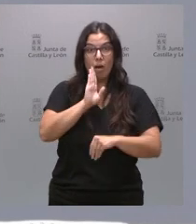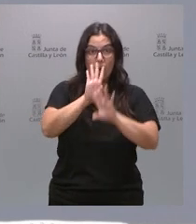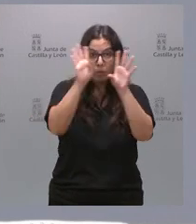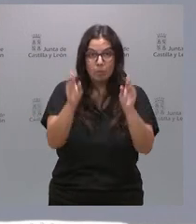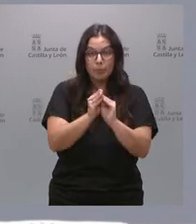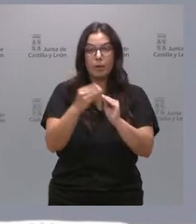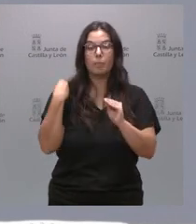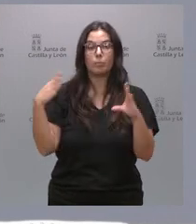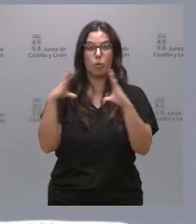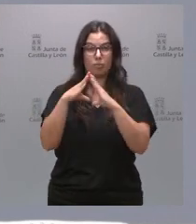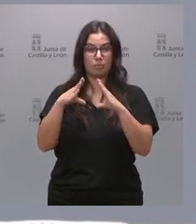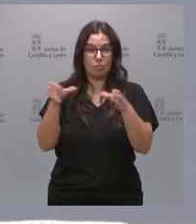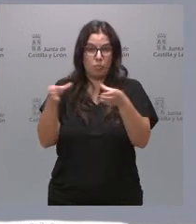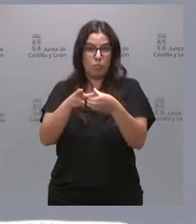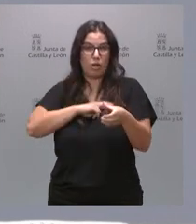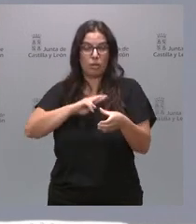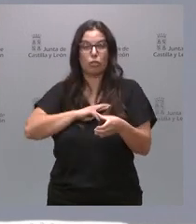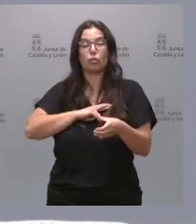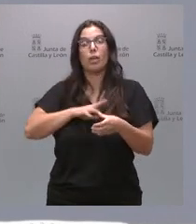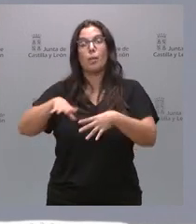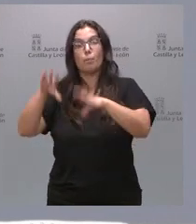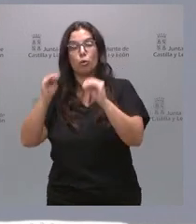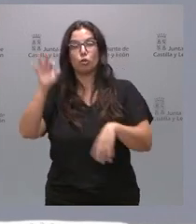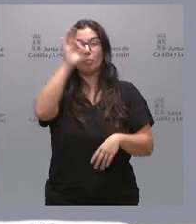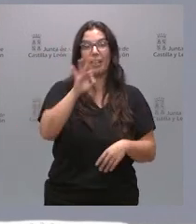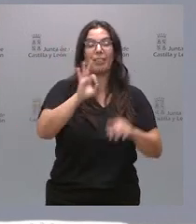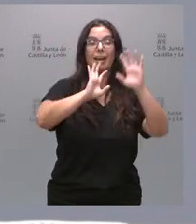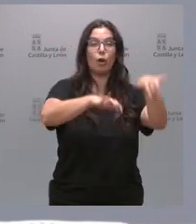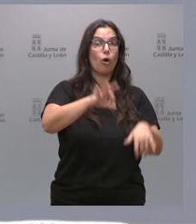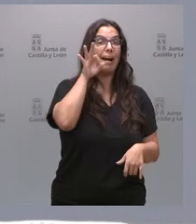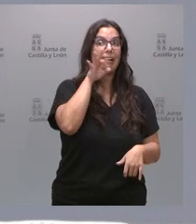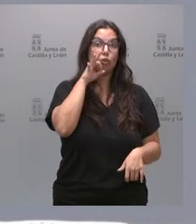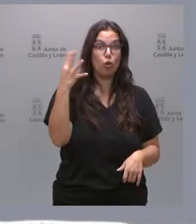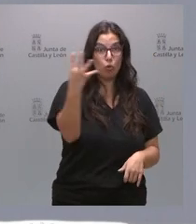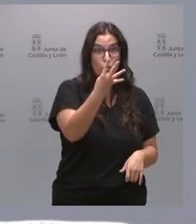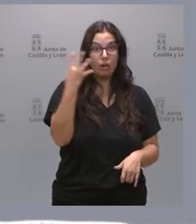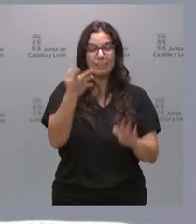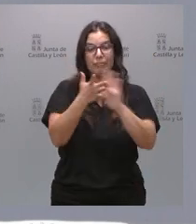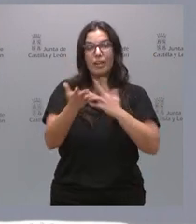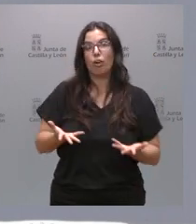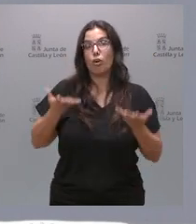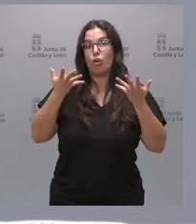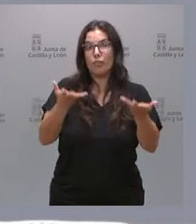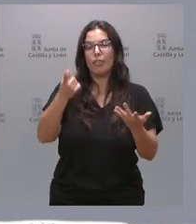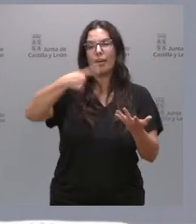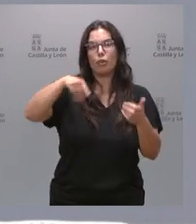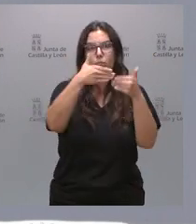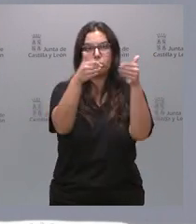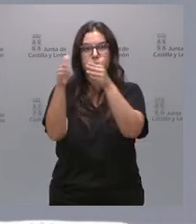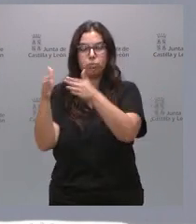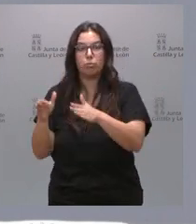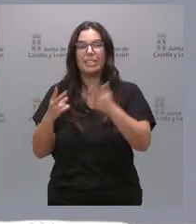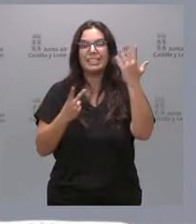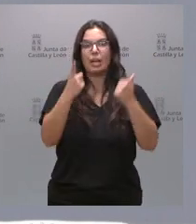diócesis de Burgos y Palencia y león y astorga ponen a disposición de la apertura un total de 61